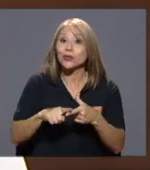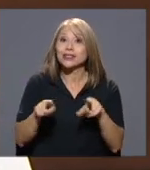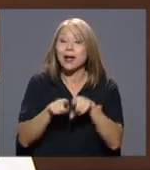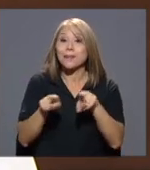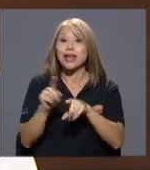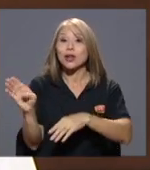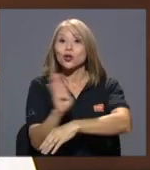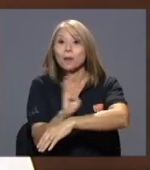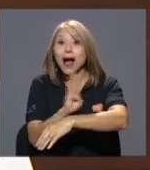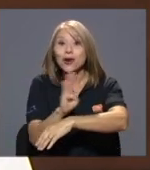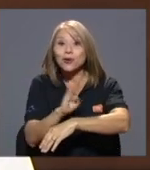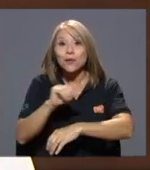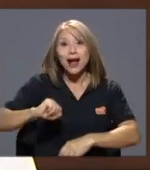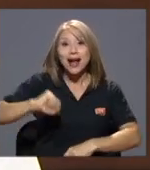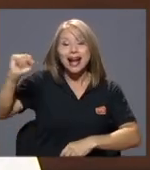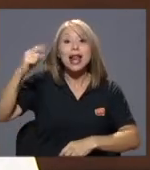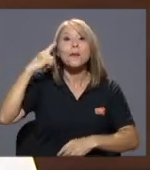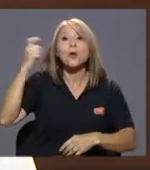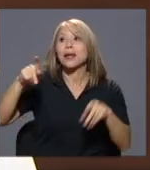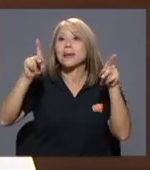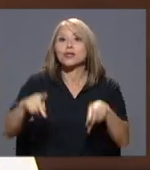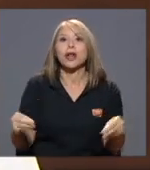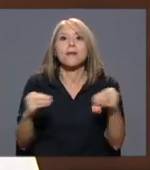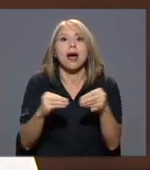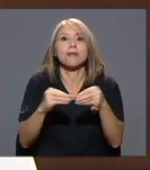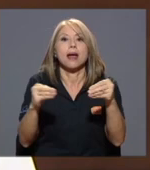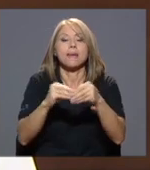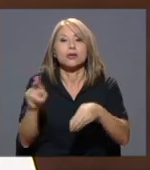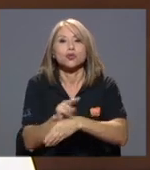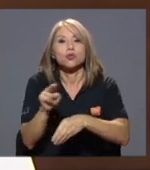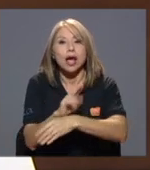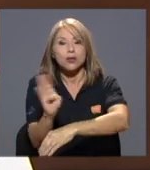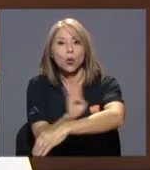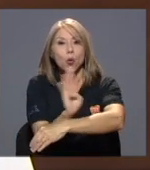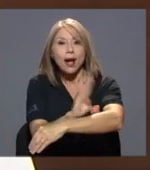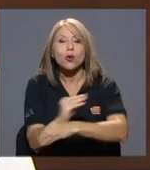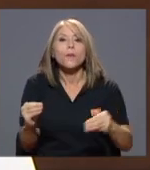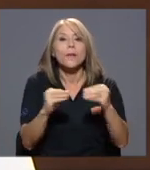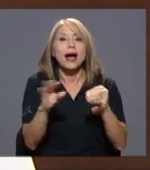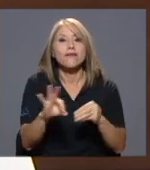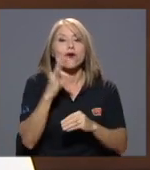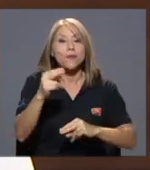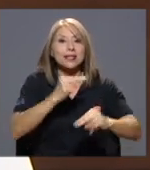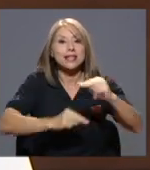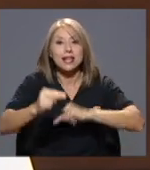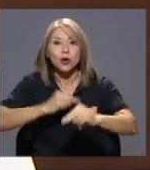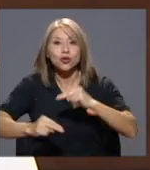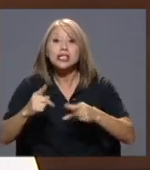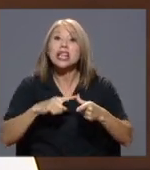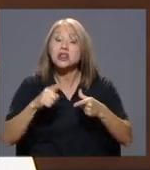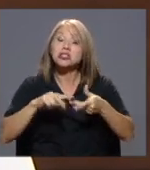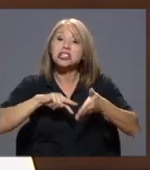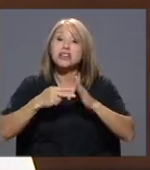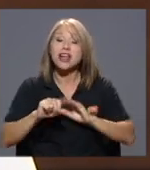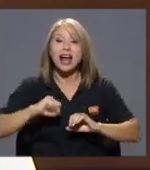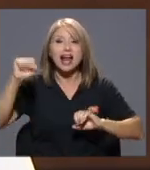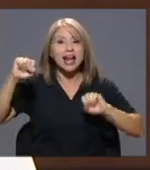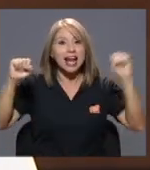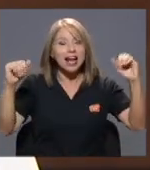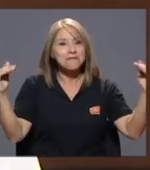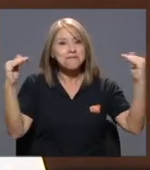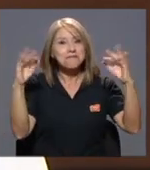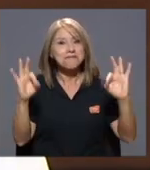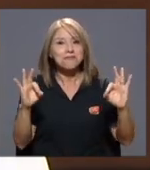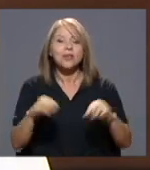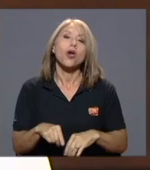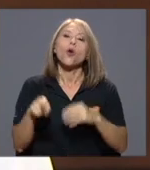cuentas, porque hay más bancarización, va a haber más forma de hacer negocios. Entonces creo que es un ganar-ganar si lo presentamos de esa forma. Don Jimmy,